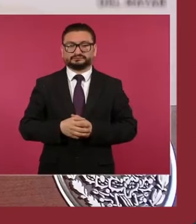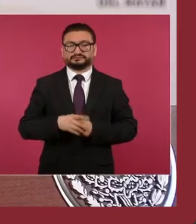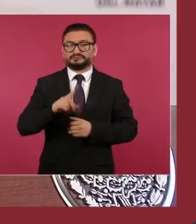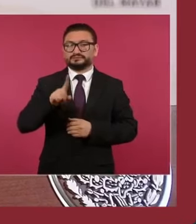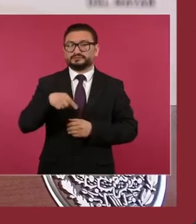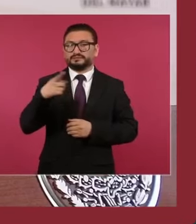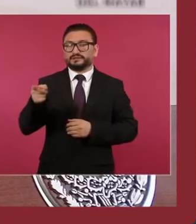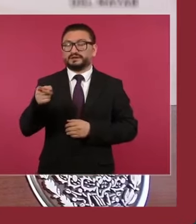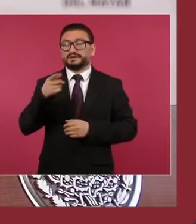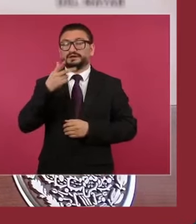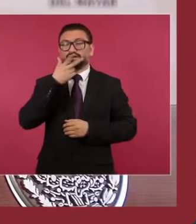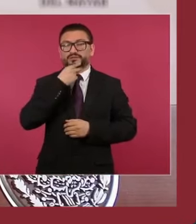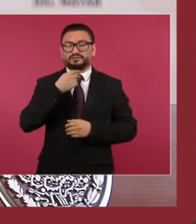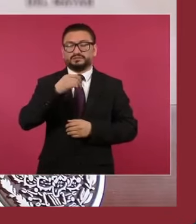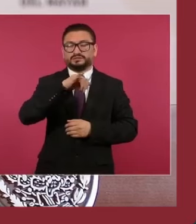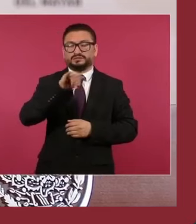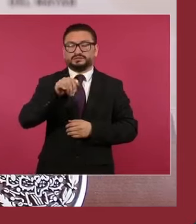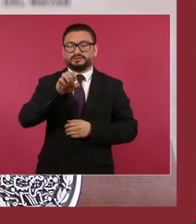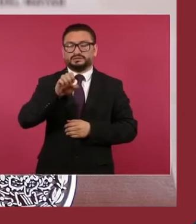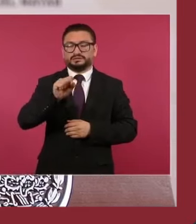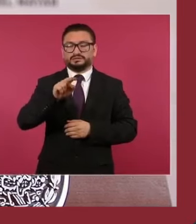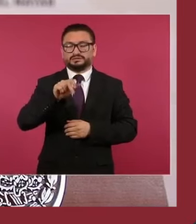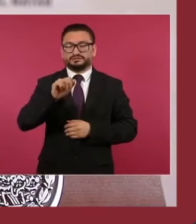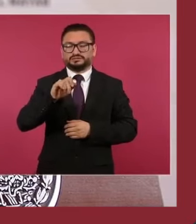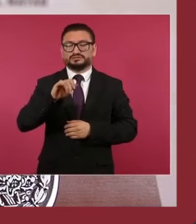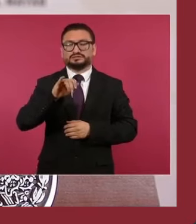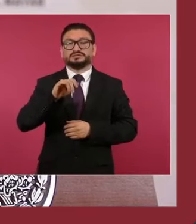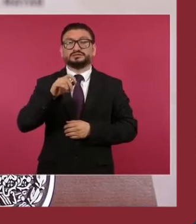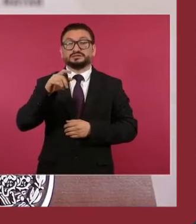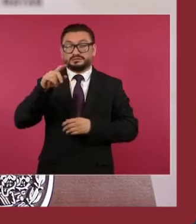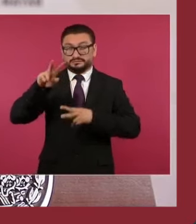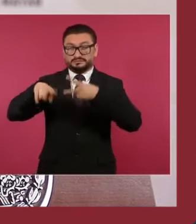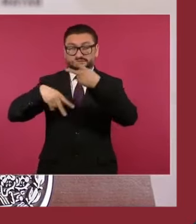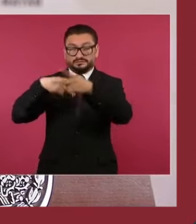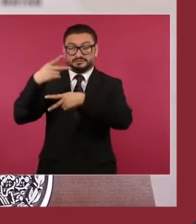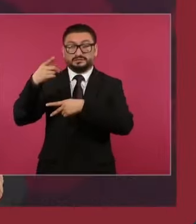Jesús Silva Gerso ir a negociar